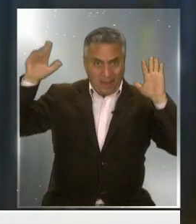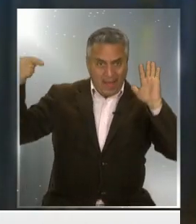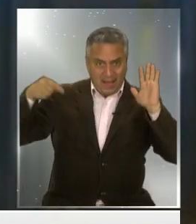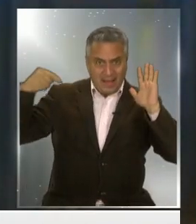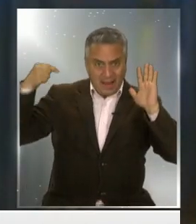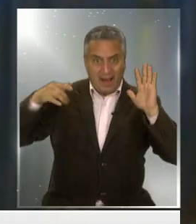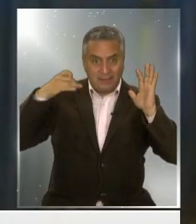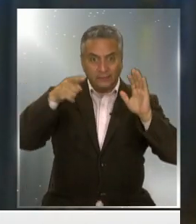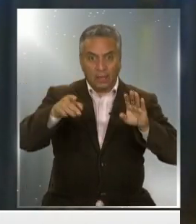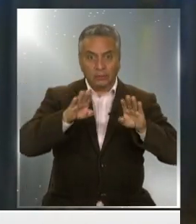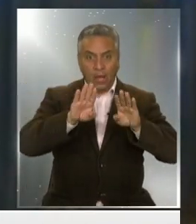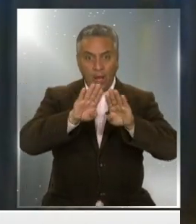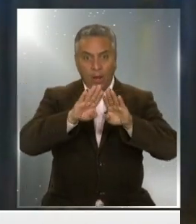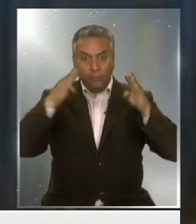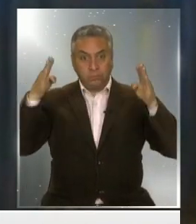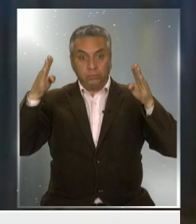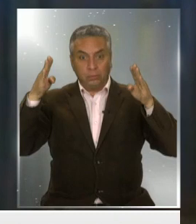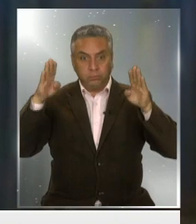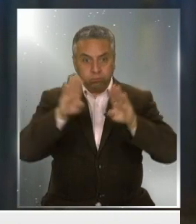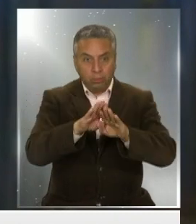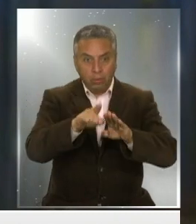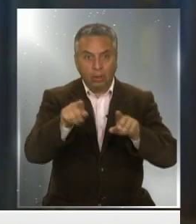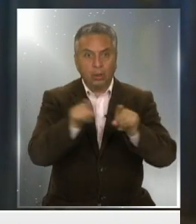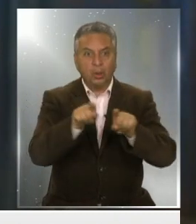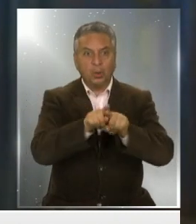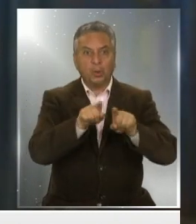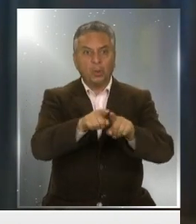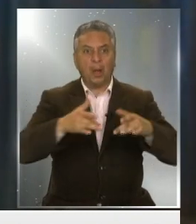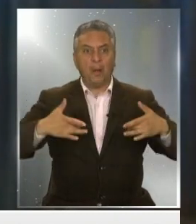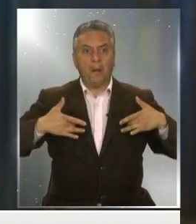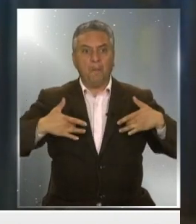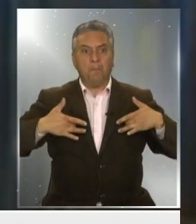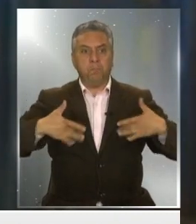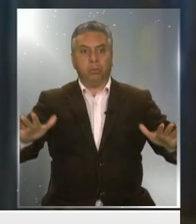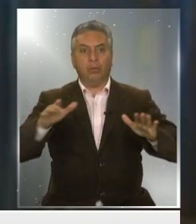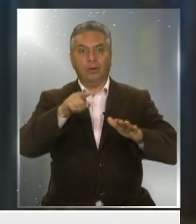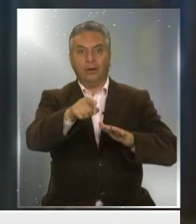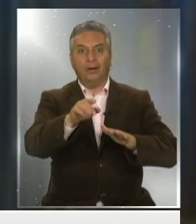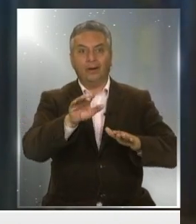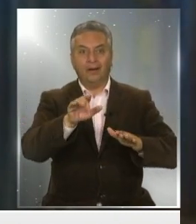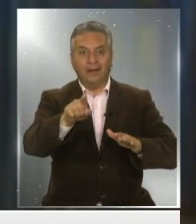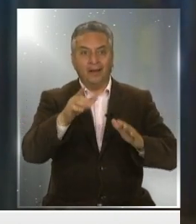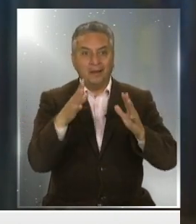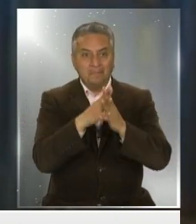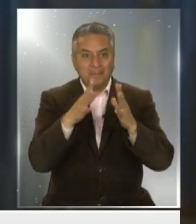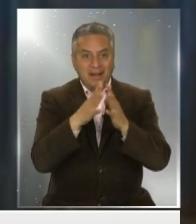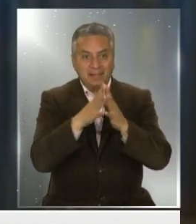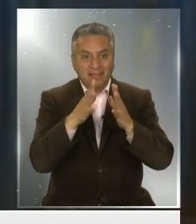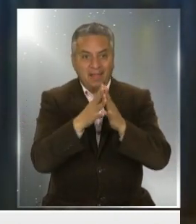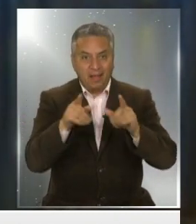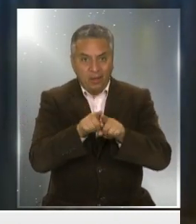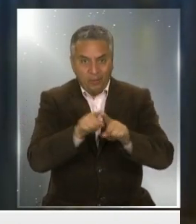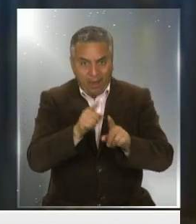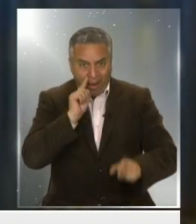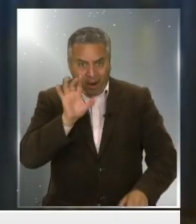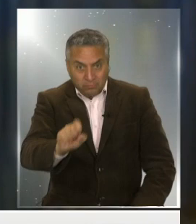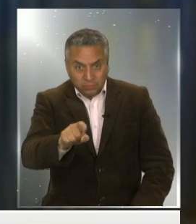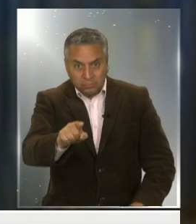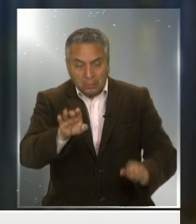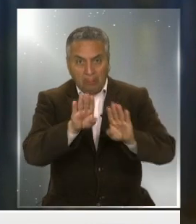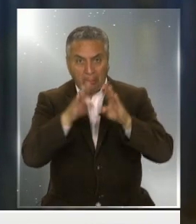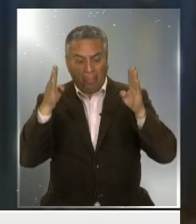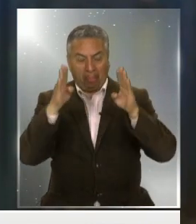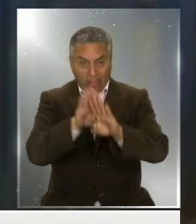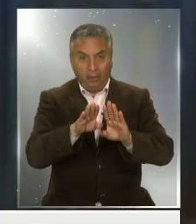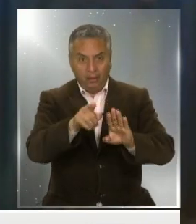Ese abrir y cerrar de puertas se dio la impresión de un nulo actuar por parte de las fuerzas militares ante un hecho de flagrancia como el que ocurría,